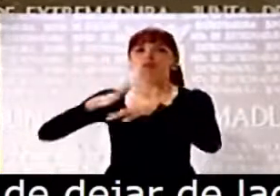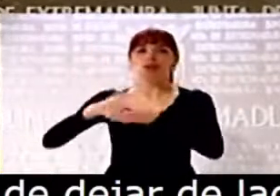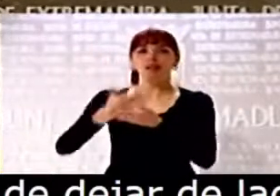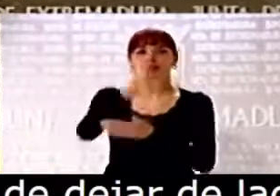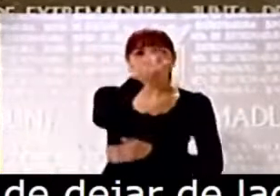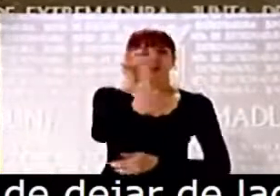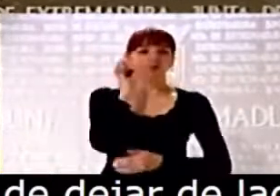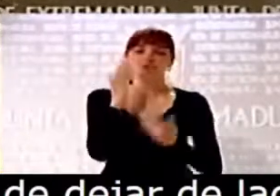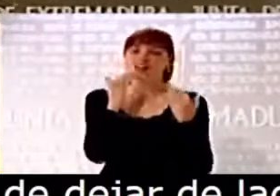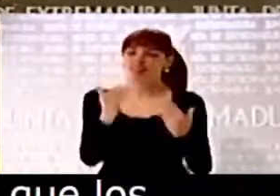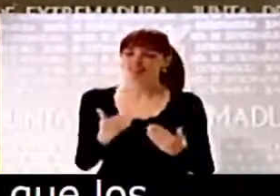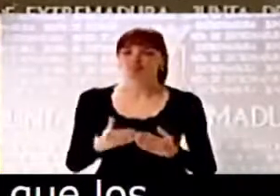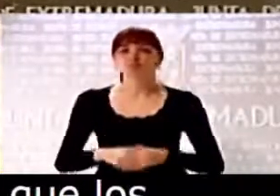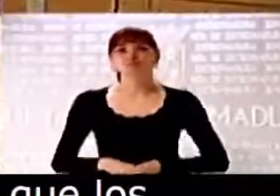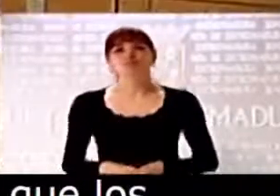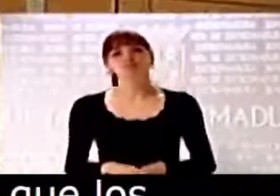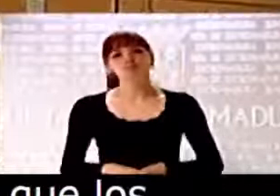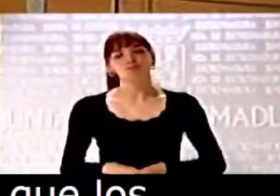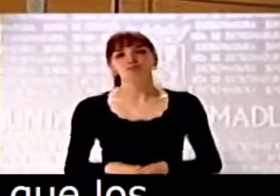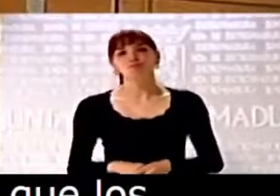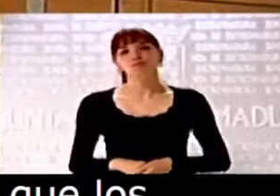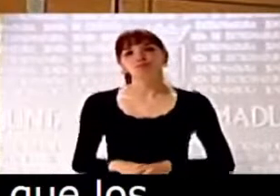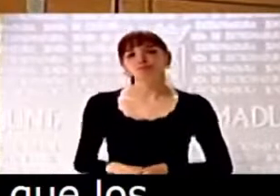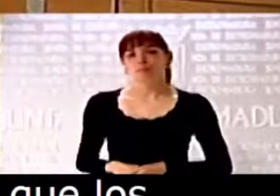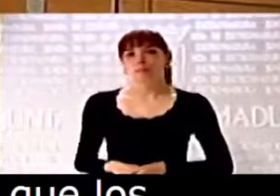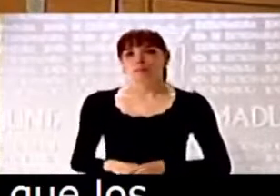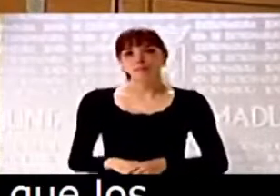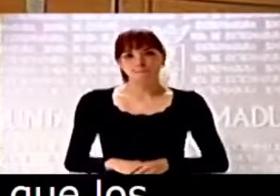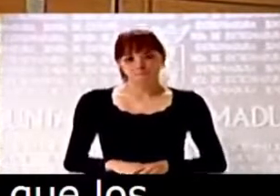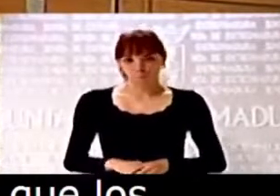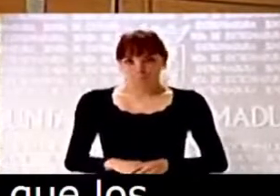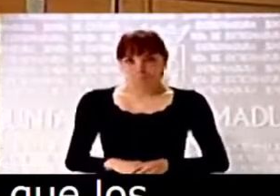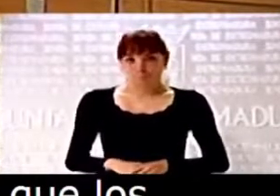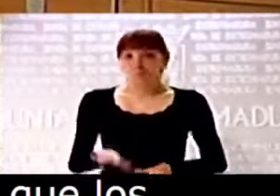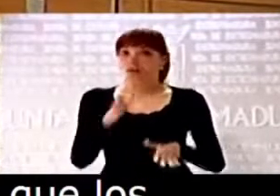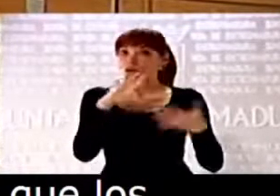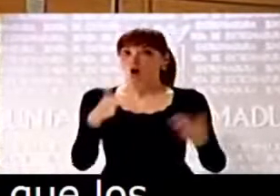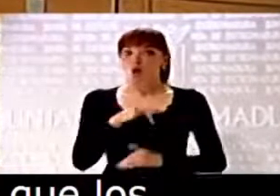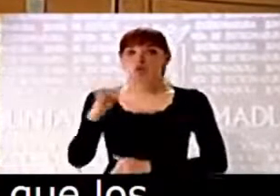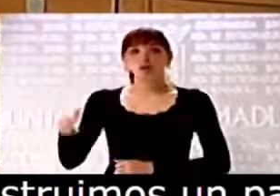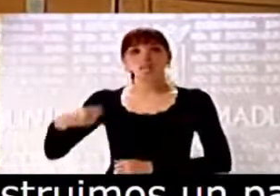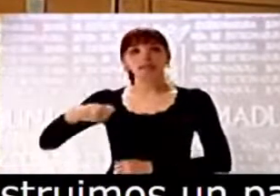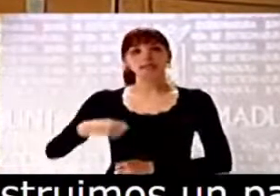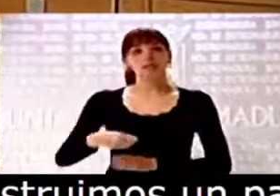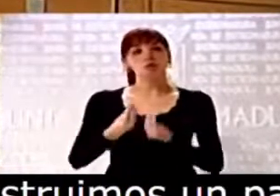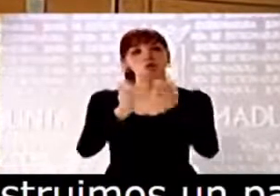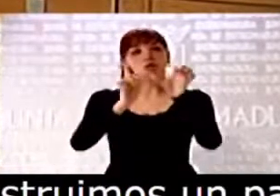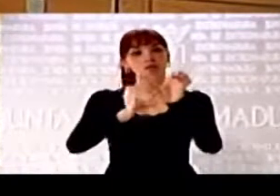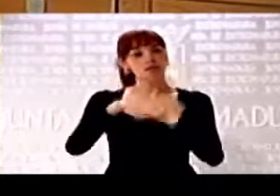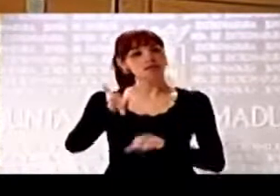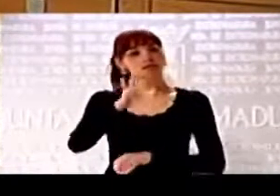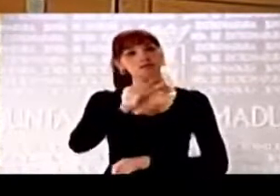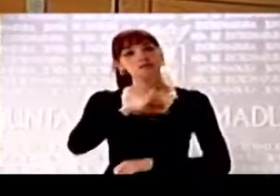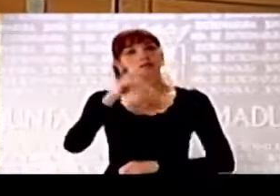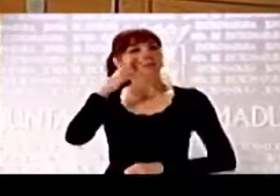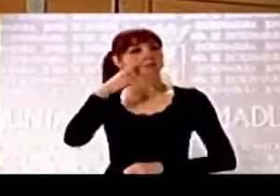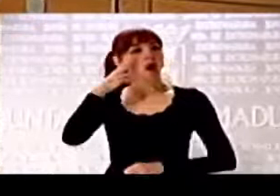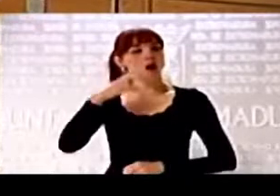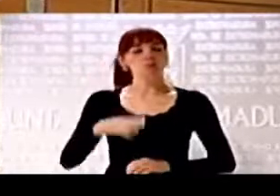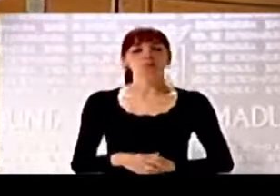todas. Gracias. A continuación interviene el presidente de la Junta de Extremadura, don Guillermo Fernández